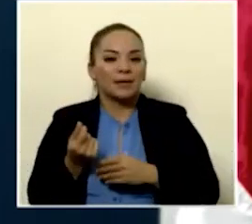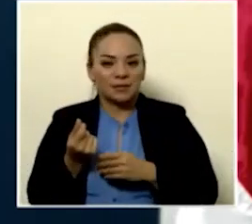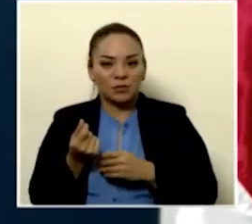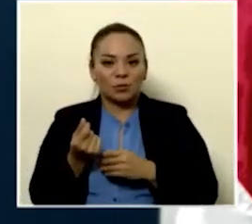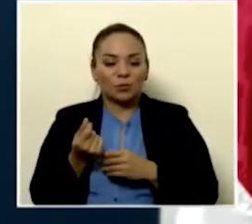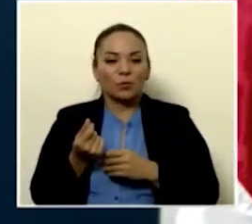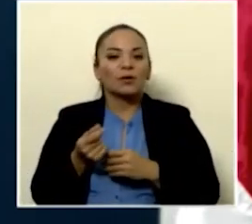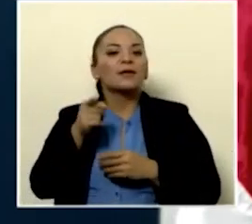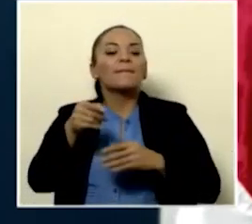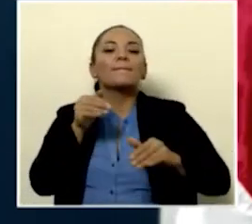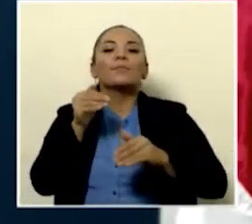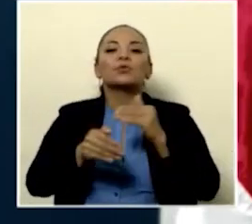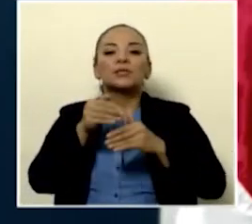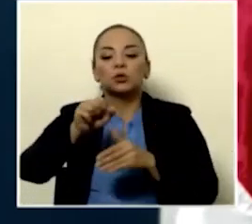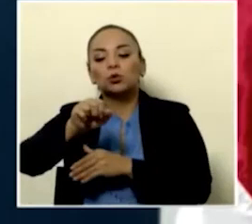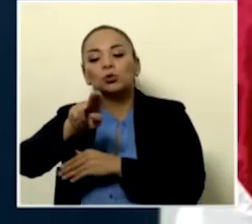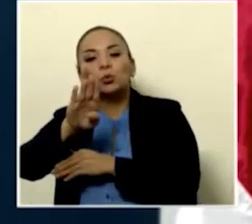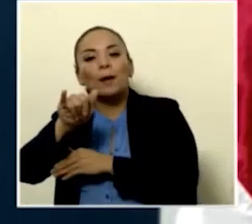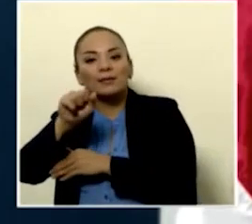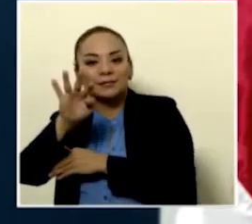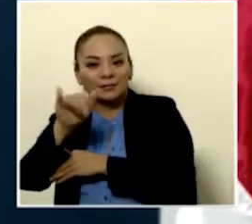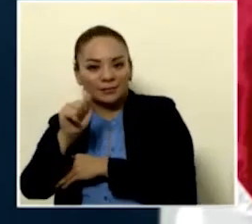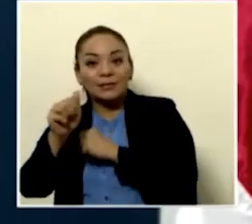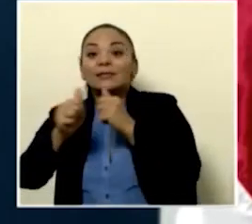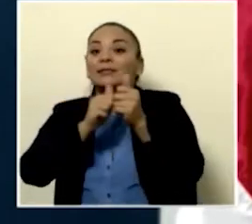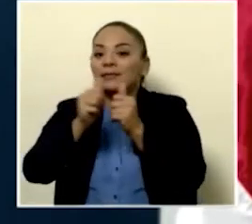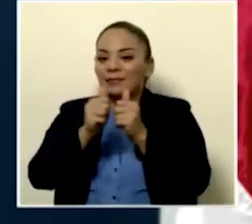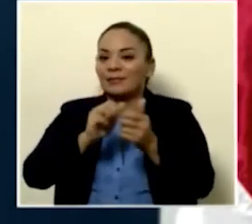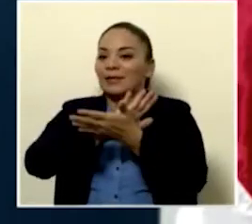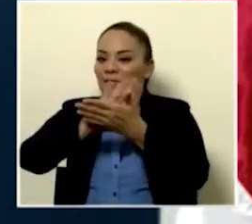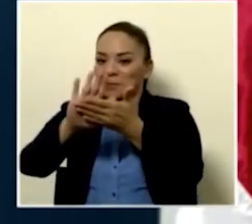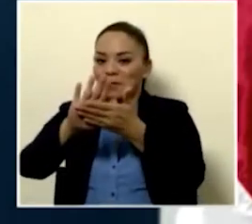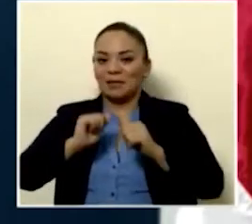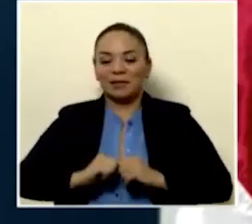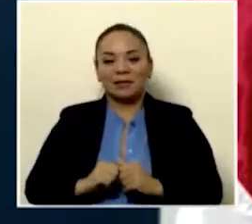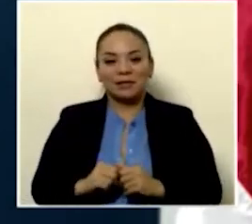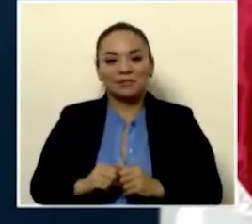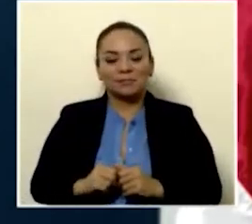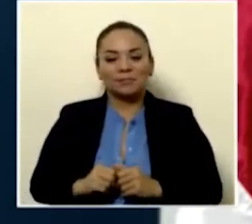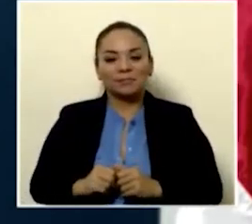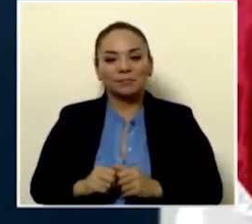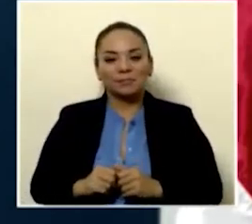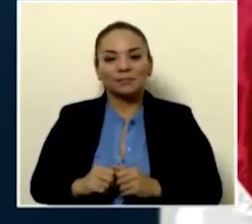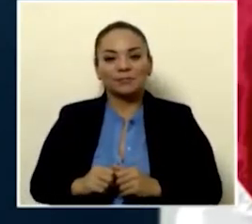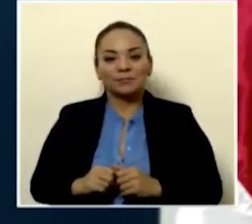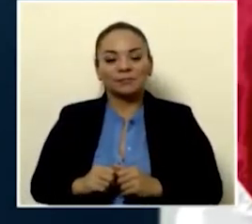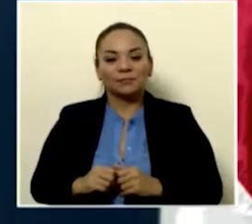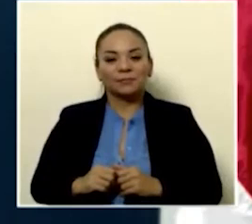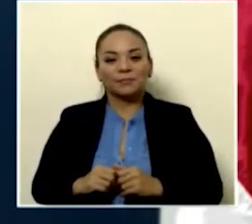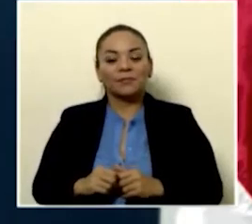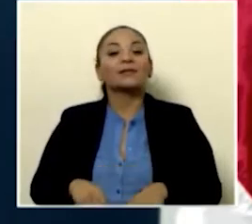en un proceso de subasta transparente y, sin embargo, tenemos la opción